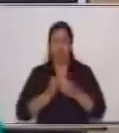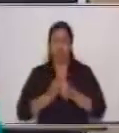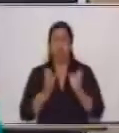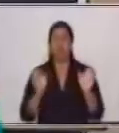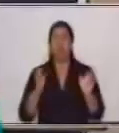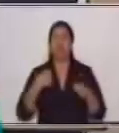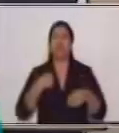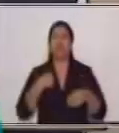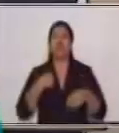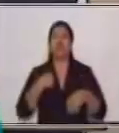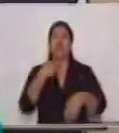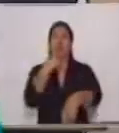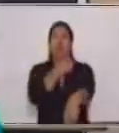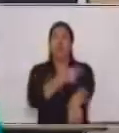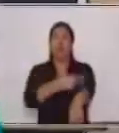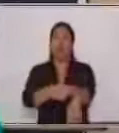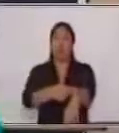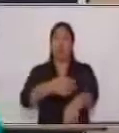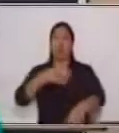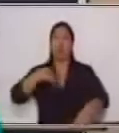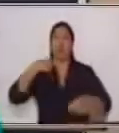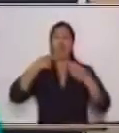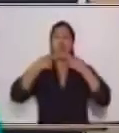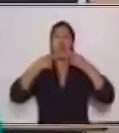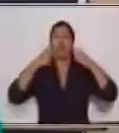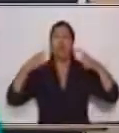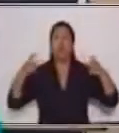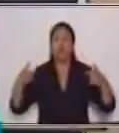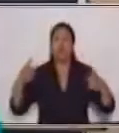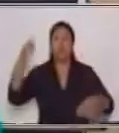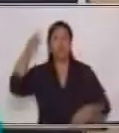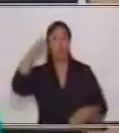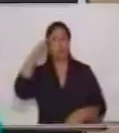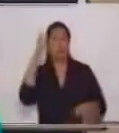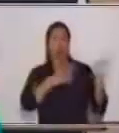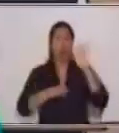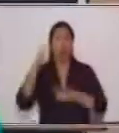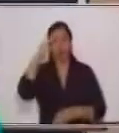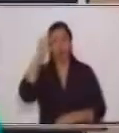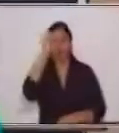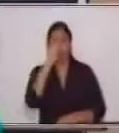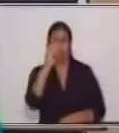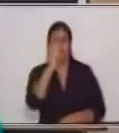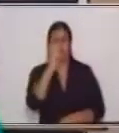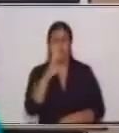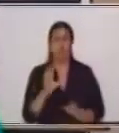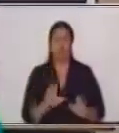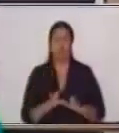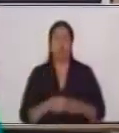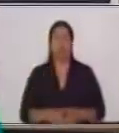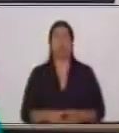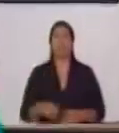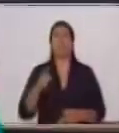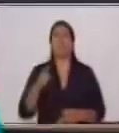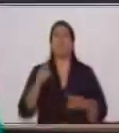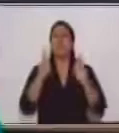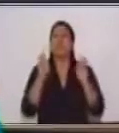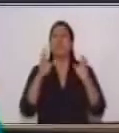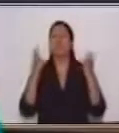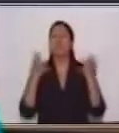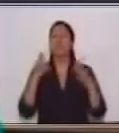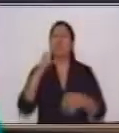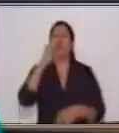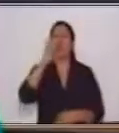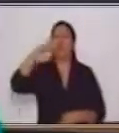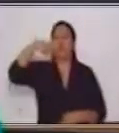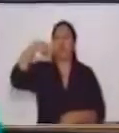noticia, pensamiento o una opinión. El escrito académico apropiado se denomina ensayo. El